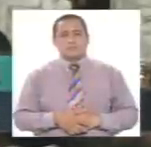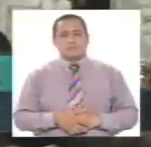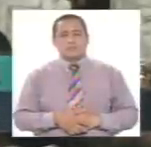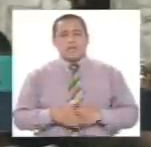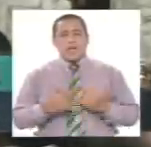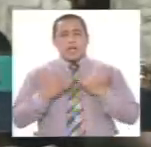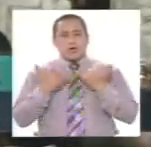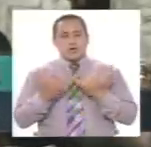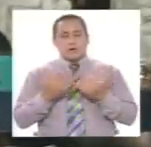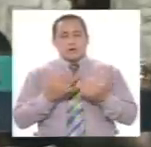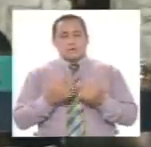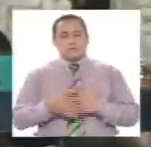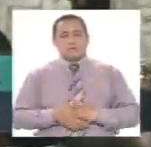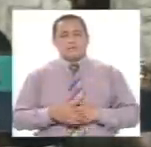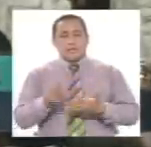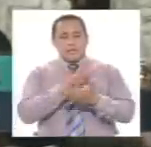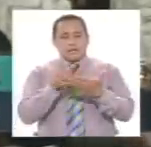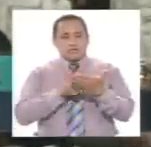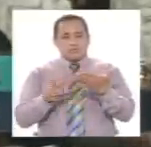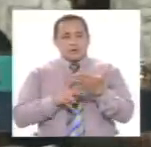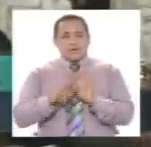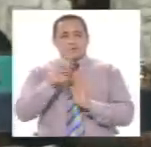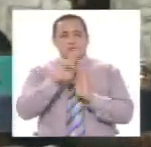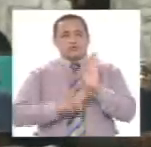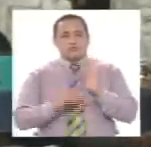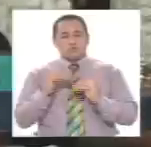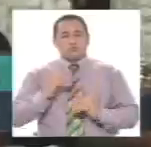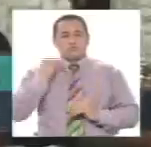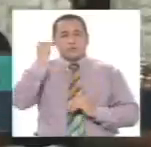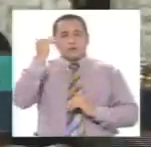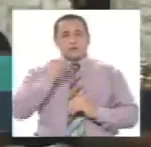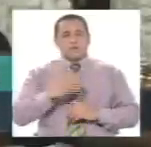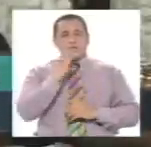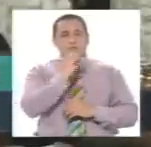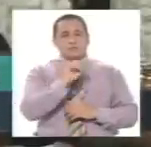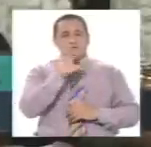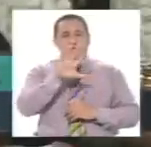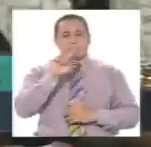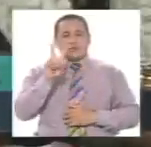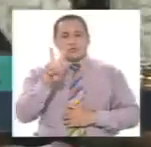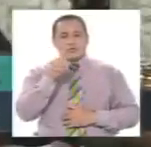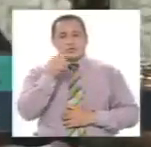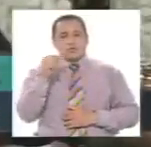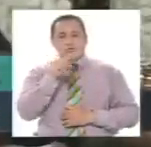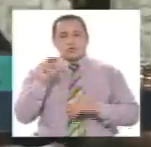A continuación, se hará lectura a la Resolución Suprema